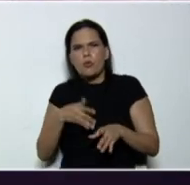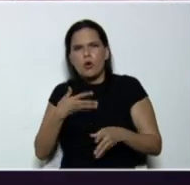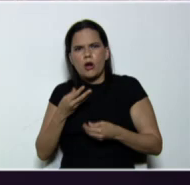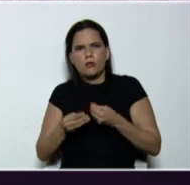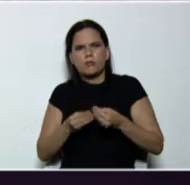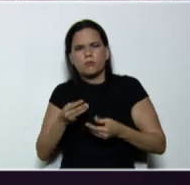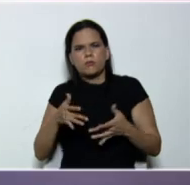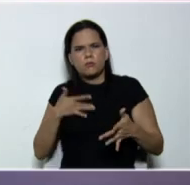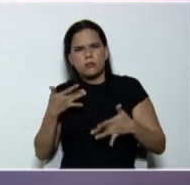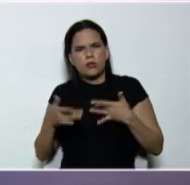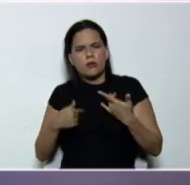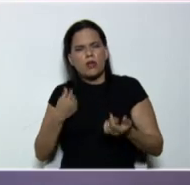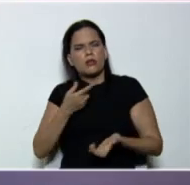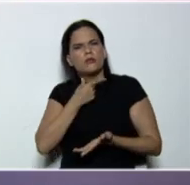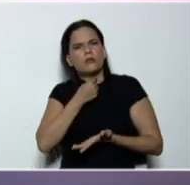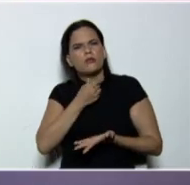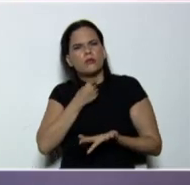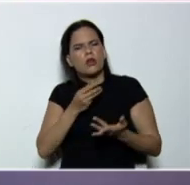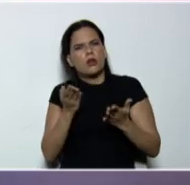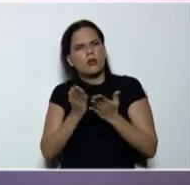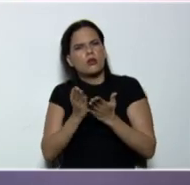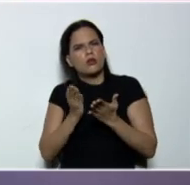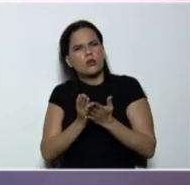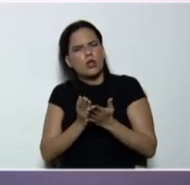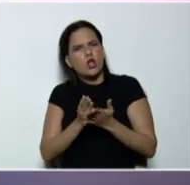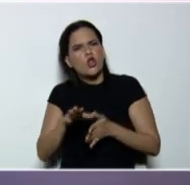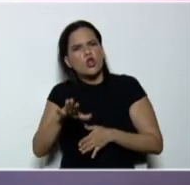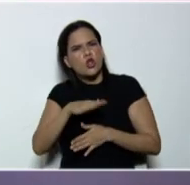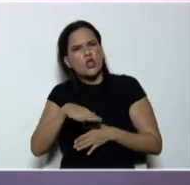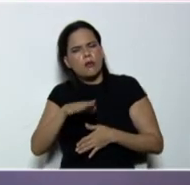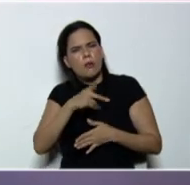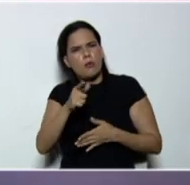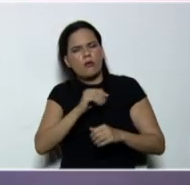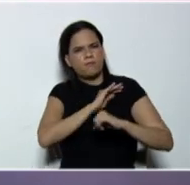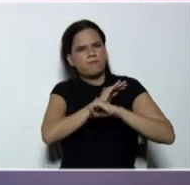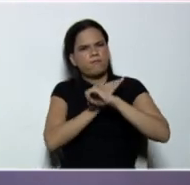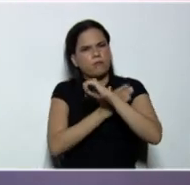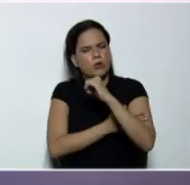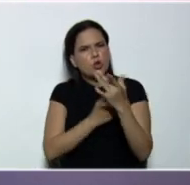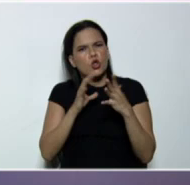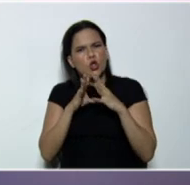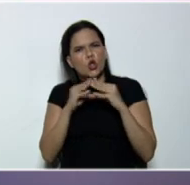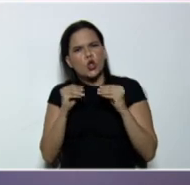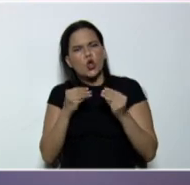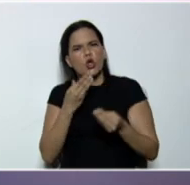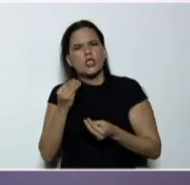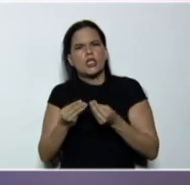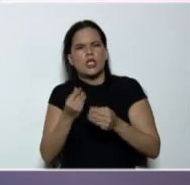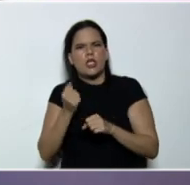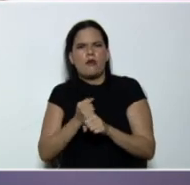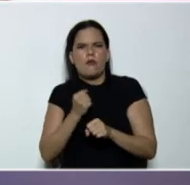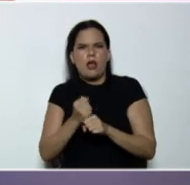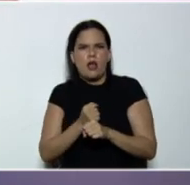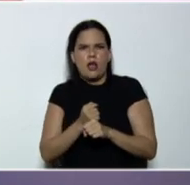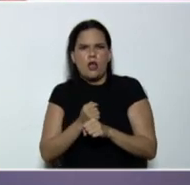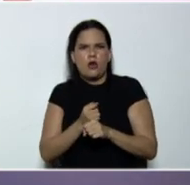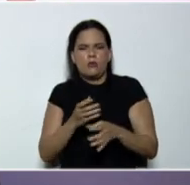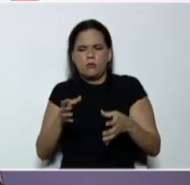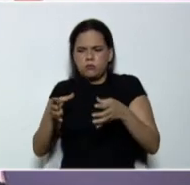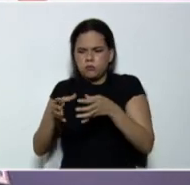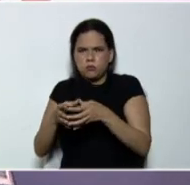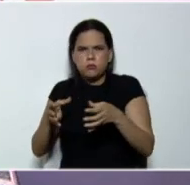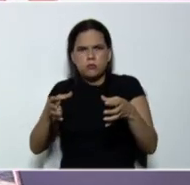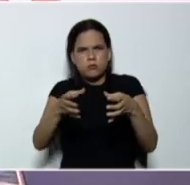actividad llamativa para el estudiante, en donde vamos a ir reforzando todo lo que se ha trabajado con respecto al conjunto,